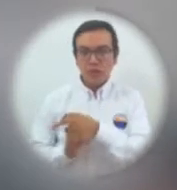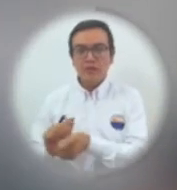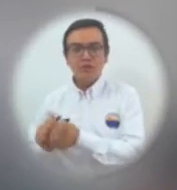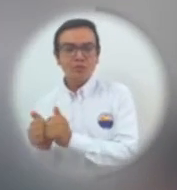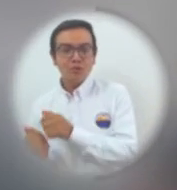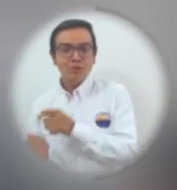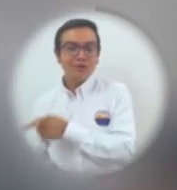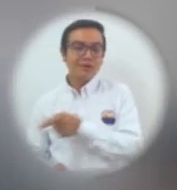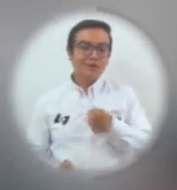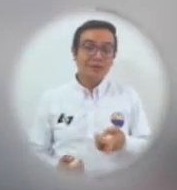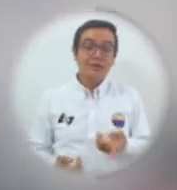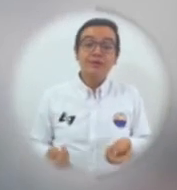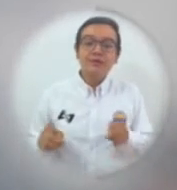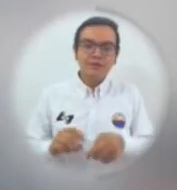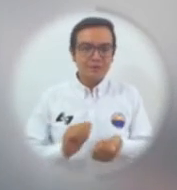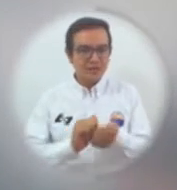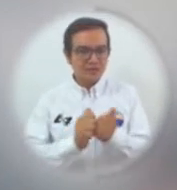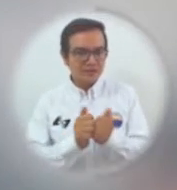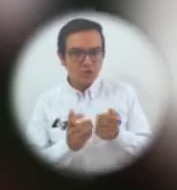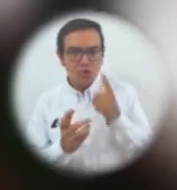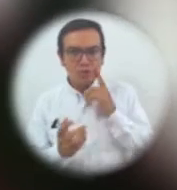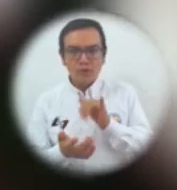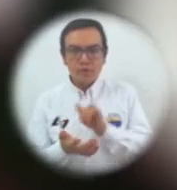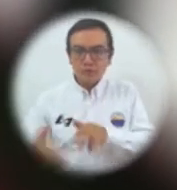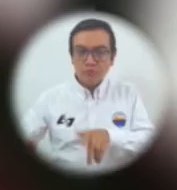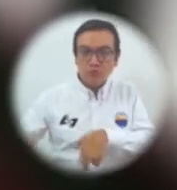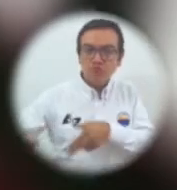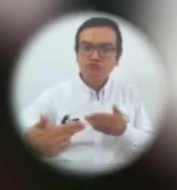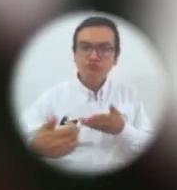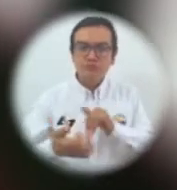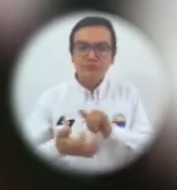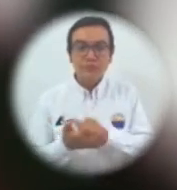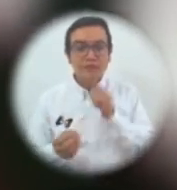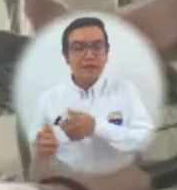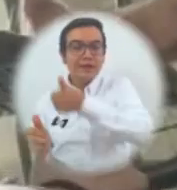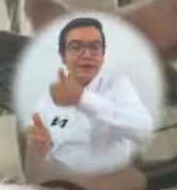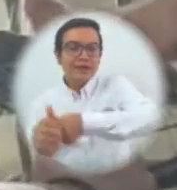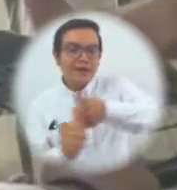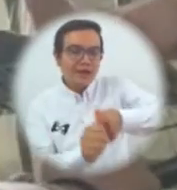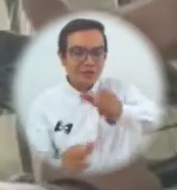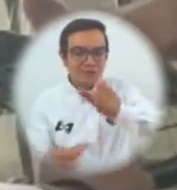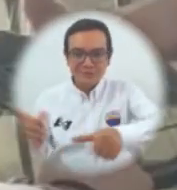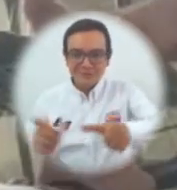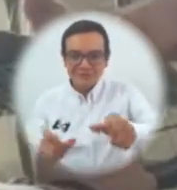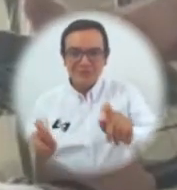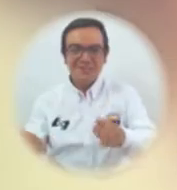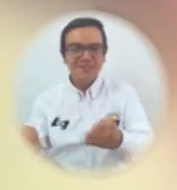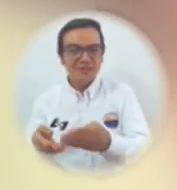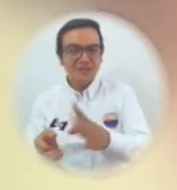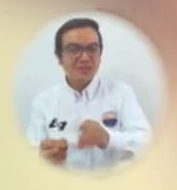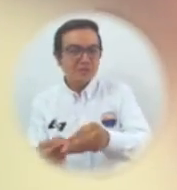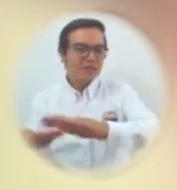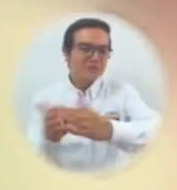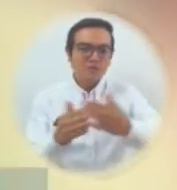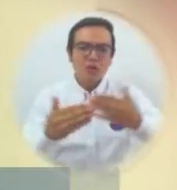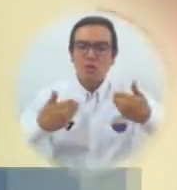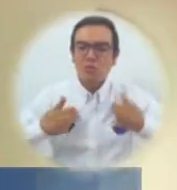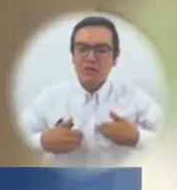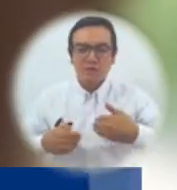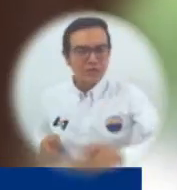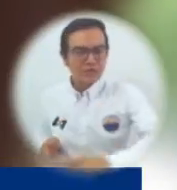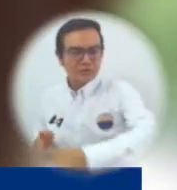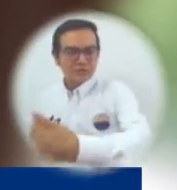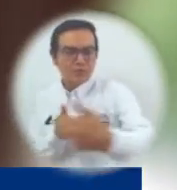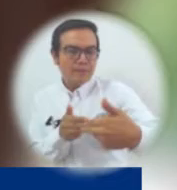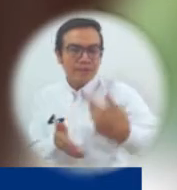de los estudiantes y miembros de la comunidad puedan acceder a actividades virtuales con cada uno de nuestros instructores. Las clases virtuales